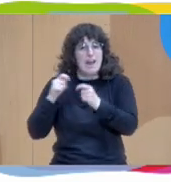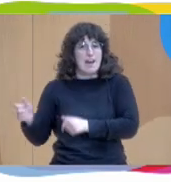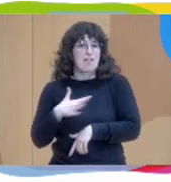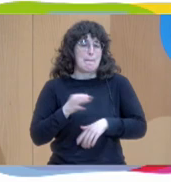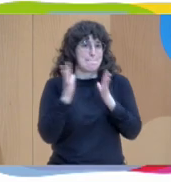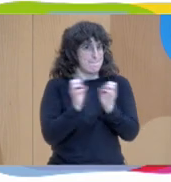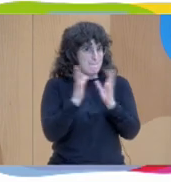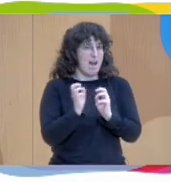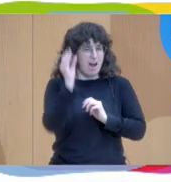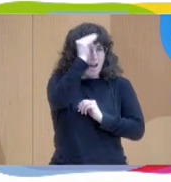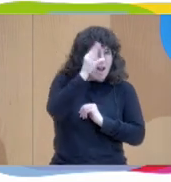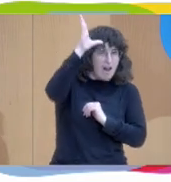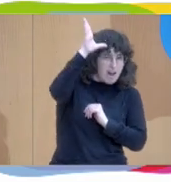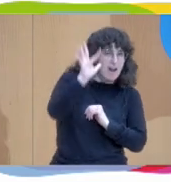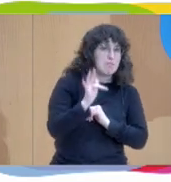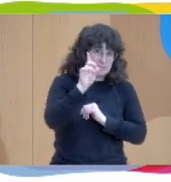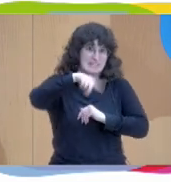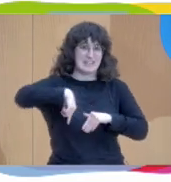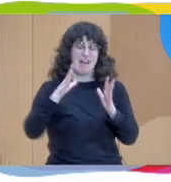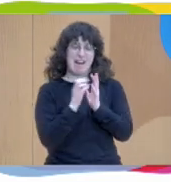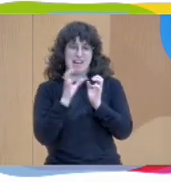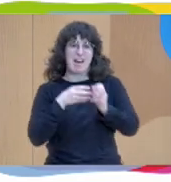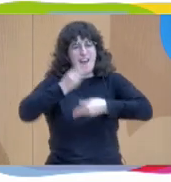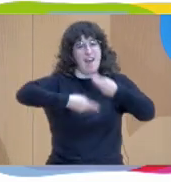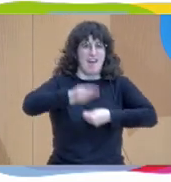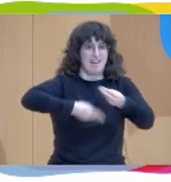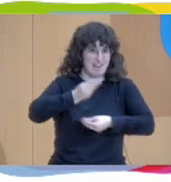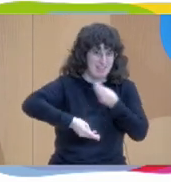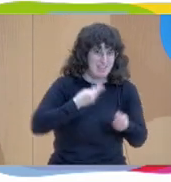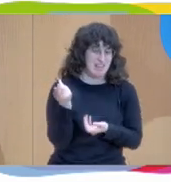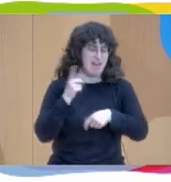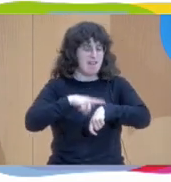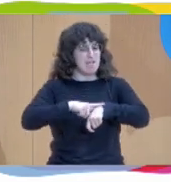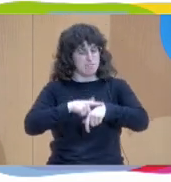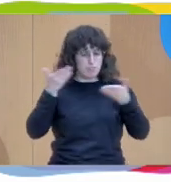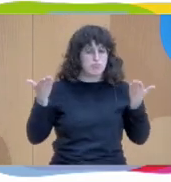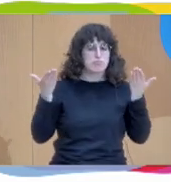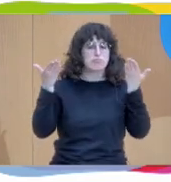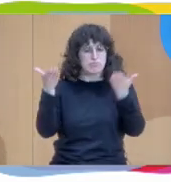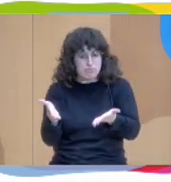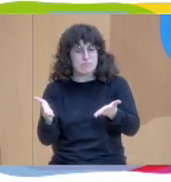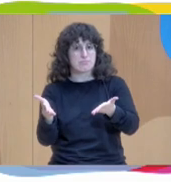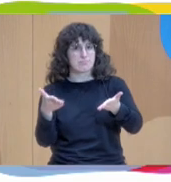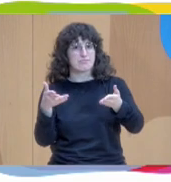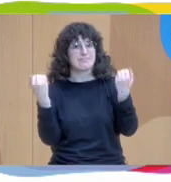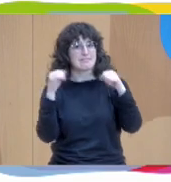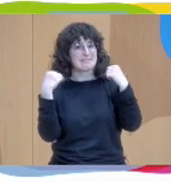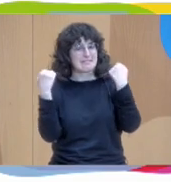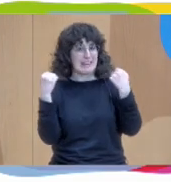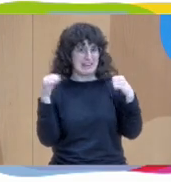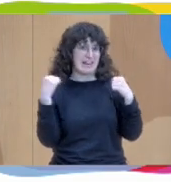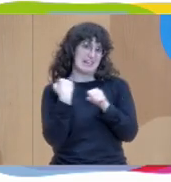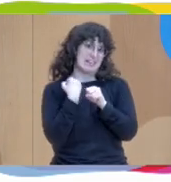también a hacer a dedicar tiempo a las cuestiones relacionadas con la práctica de nuestro